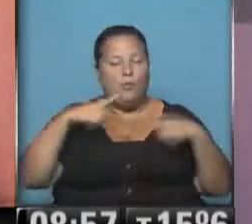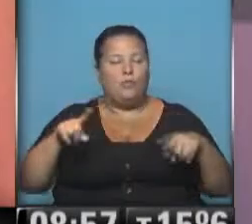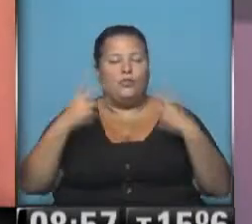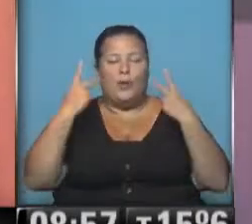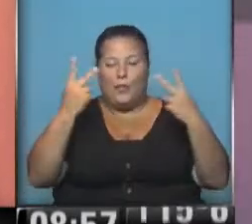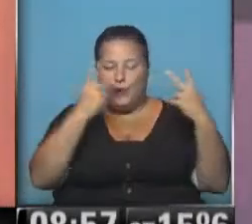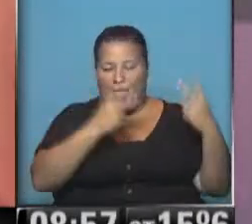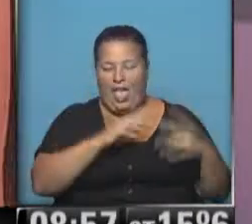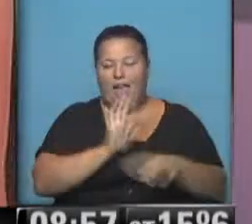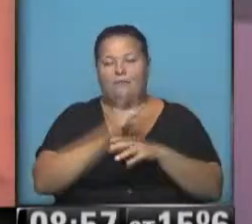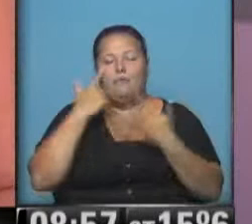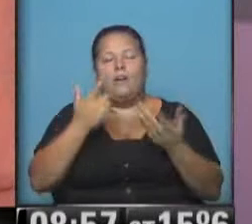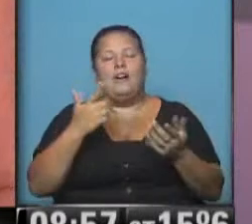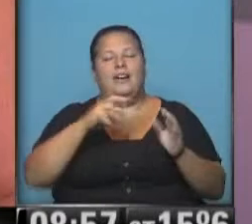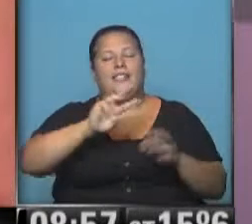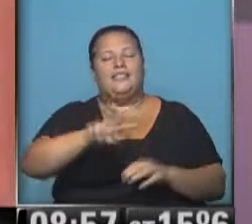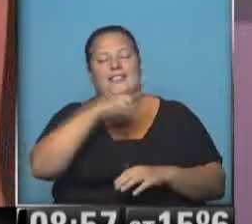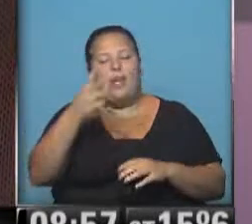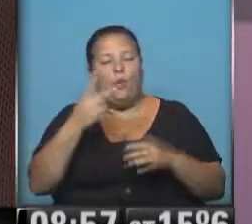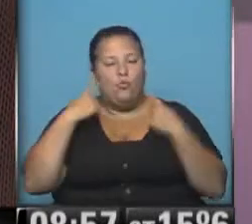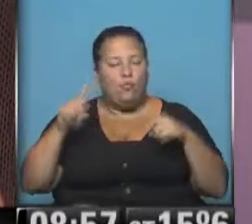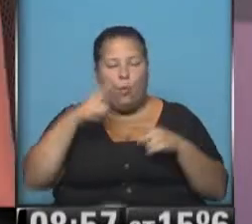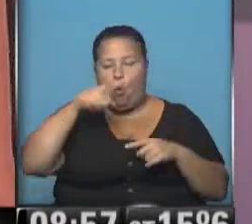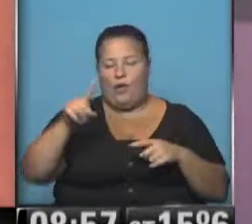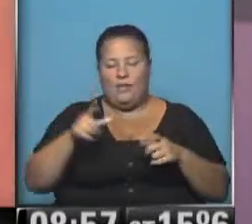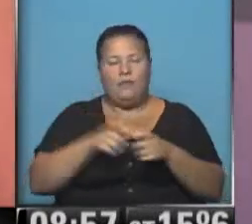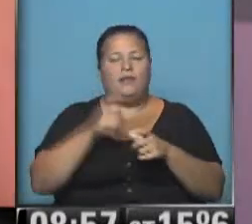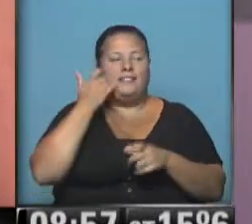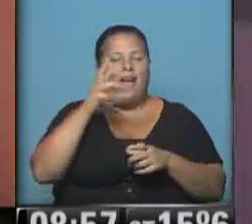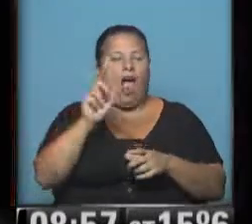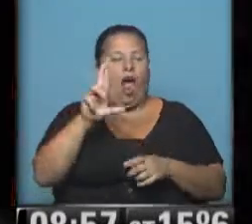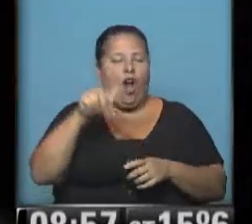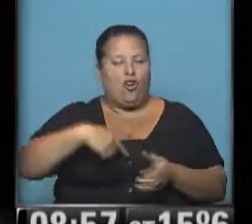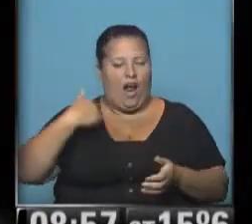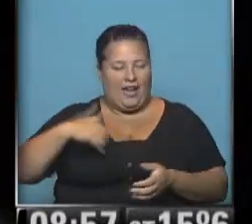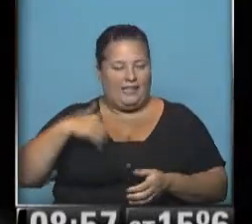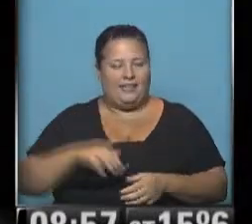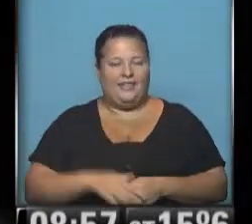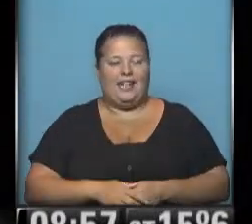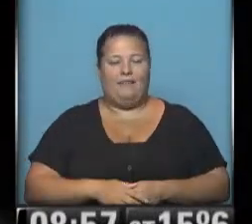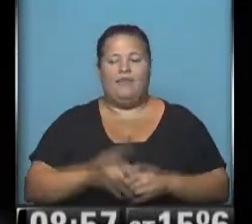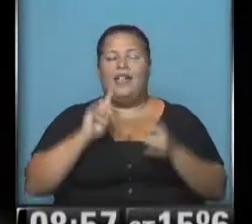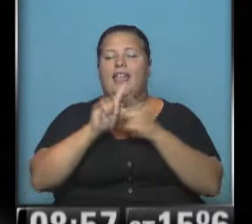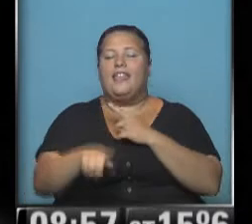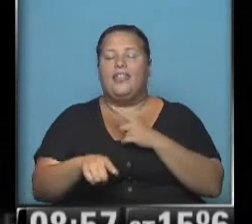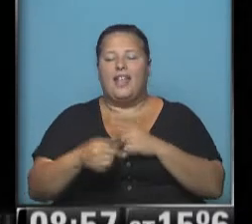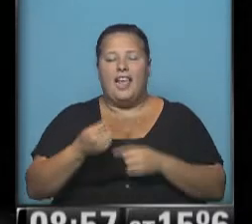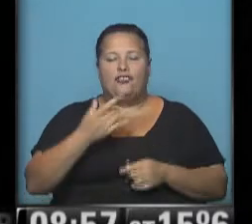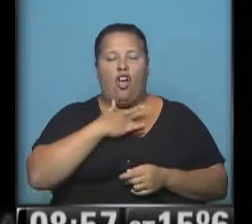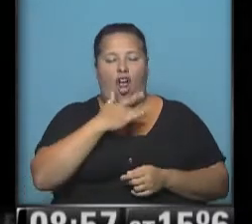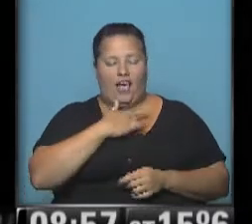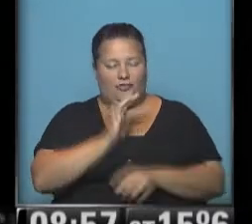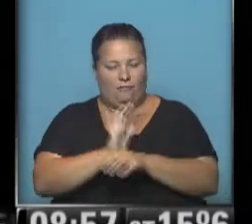allí, acompañando lo que es el segundo sencillo de su último disco, que ya es disco de oro en Argentina, directo al